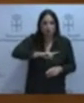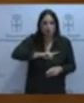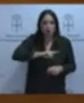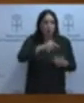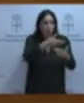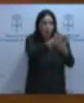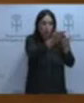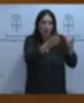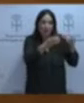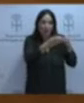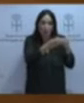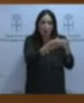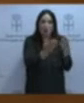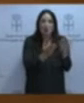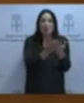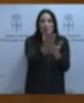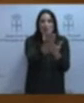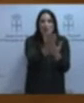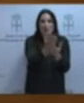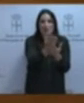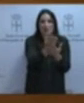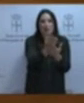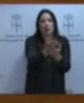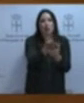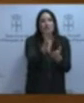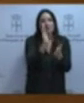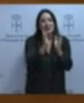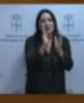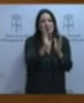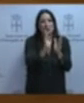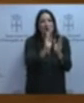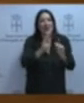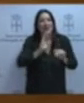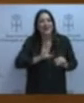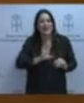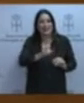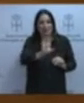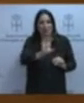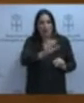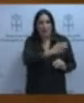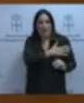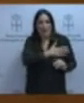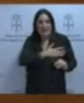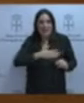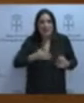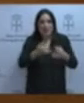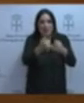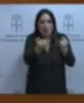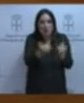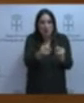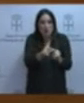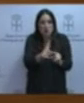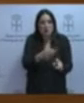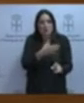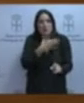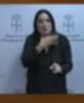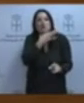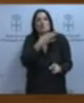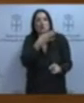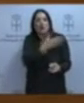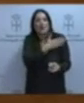Ustedes sofiten esa lógica intervencionista desde el Estado, que pretende afogar a los concellos con el desanicio de los servicios